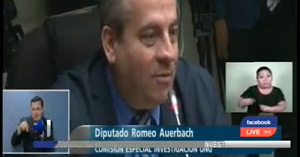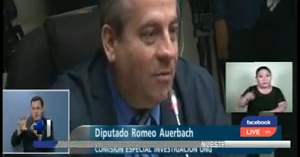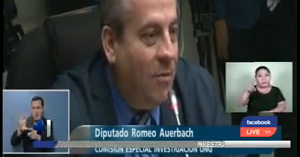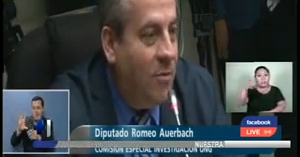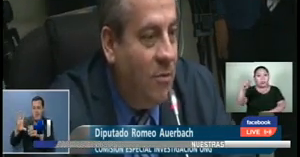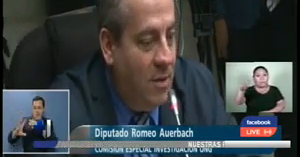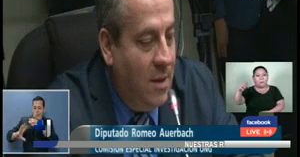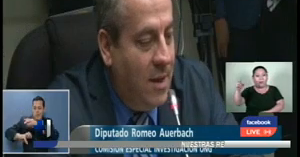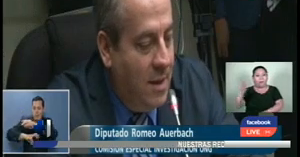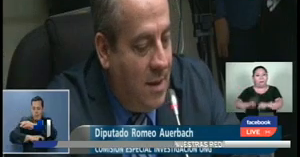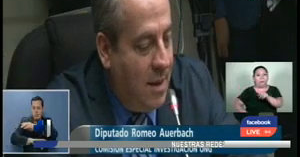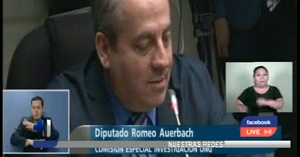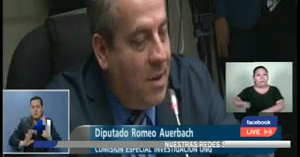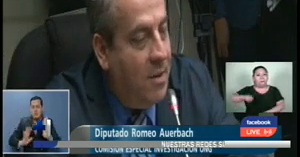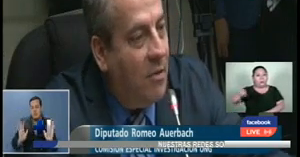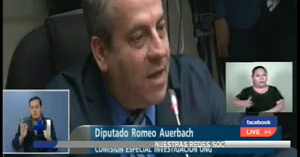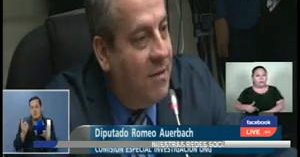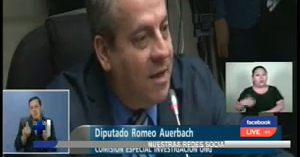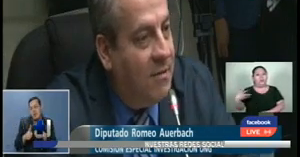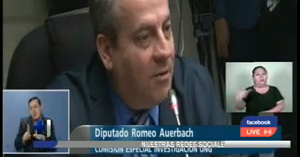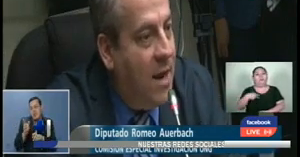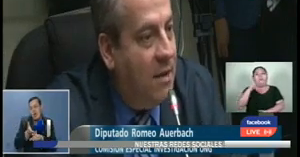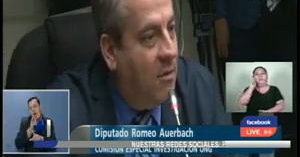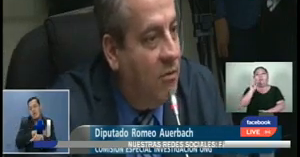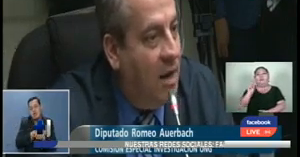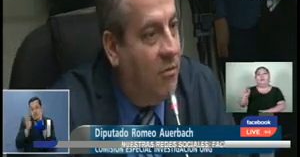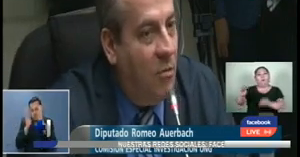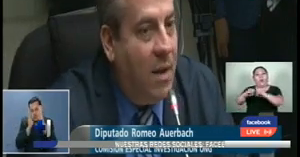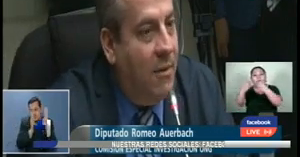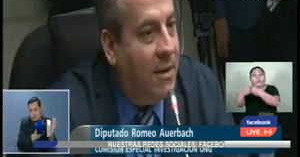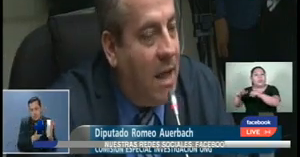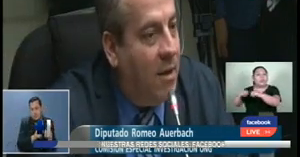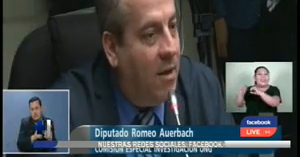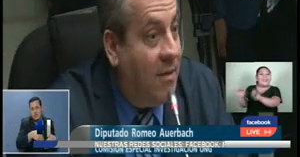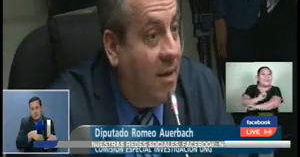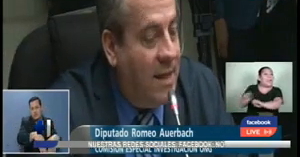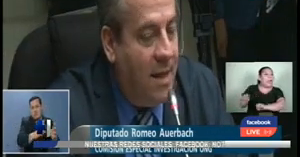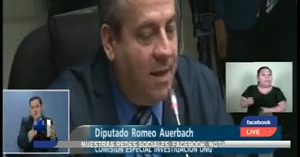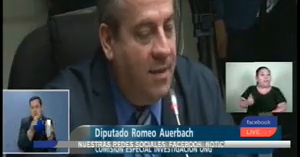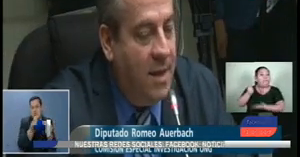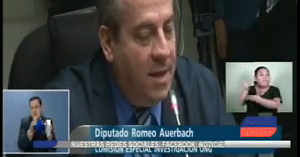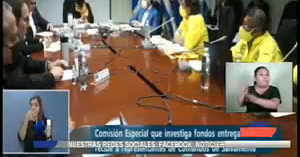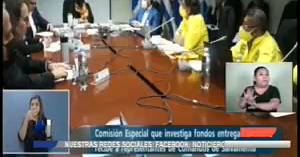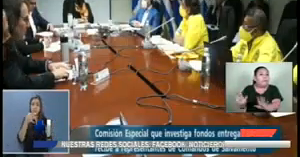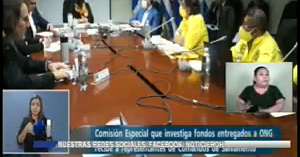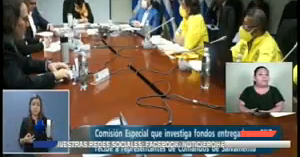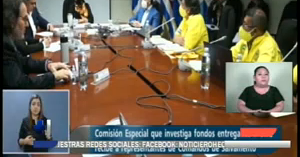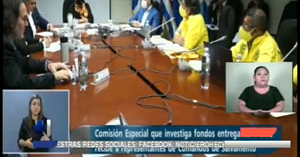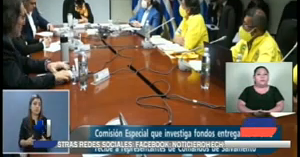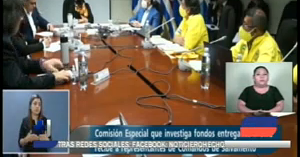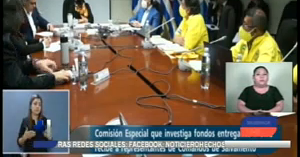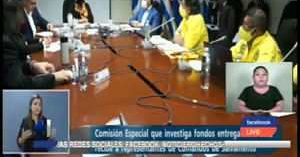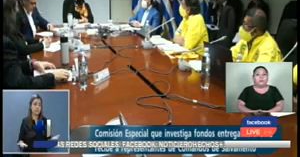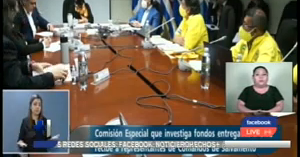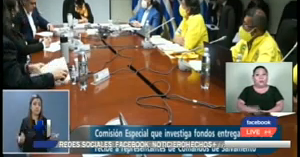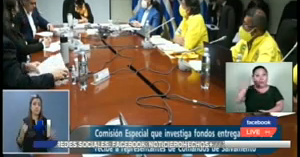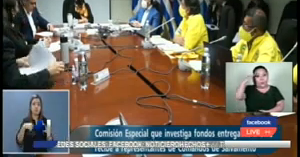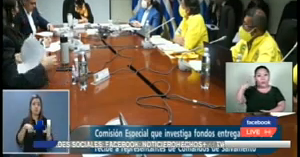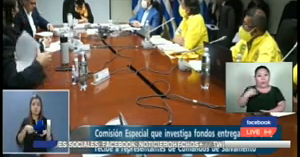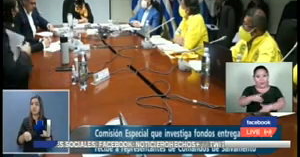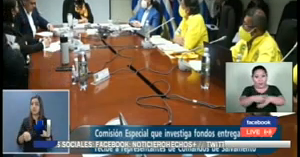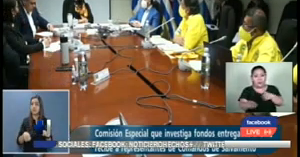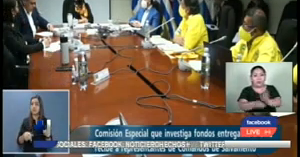y que tuvimos que haber previsto que a esas ONGs no se les tuvo que haber dado quizás esas cantidades. Supuesto que necesidades